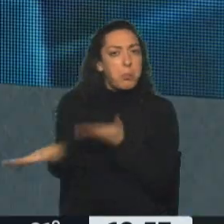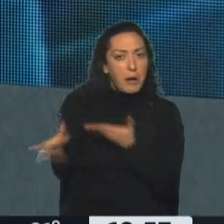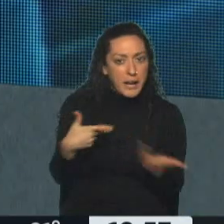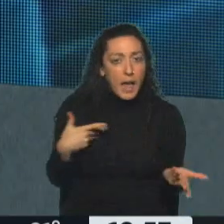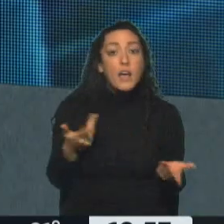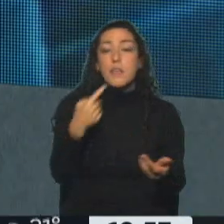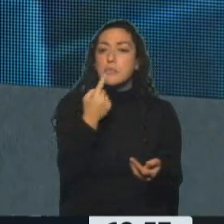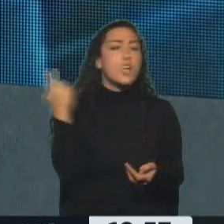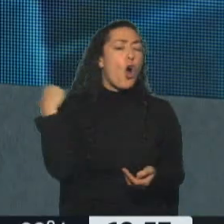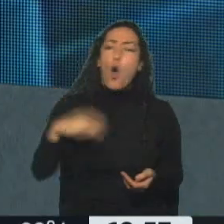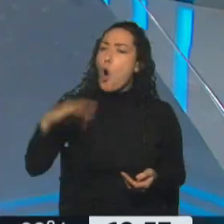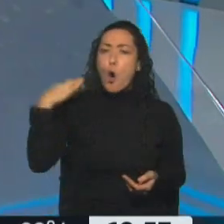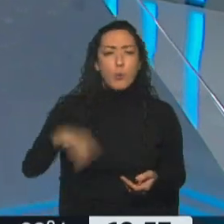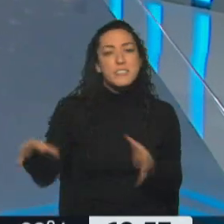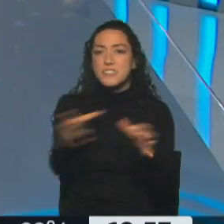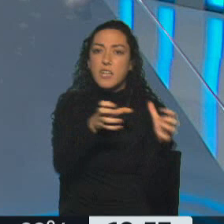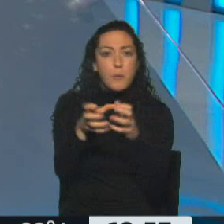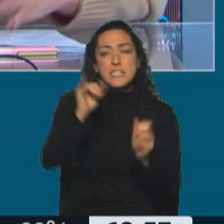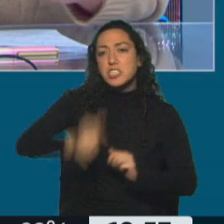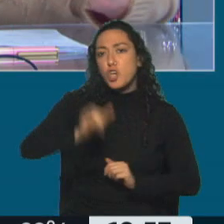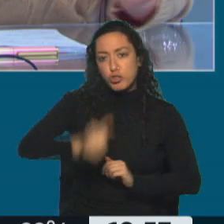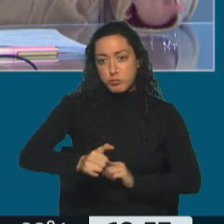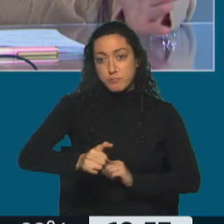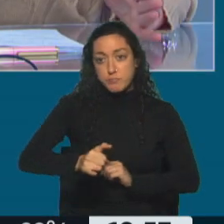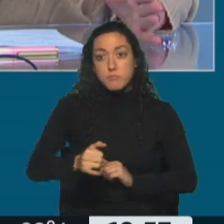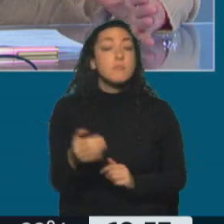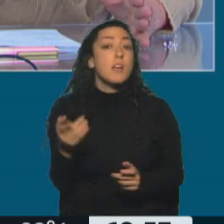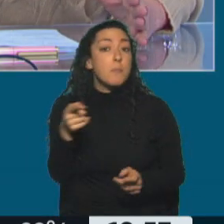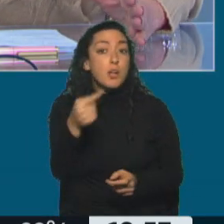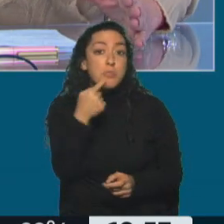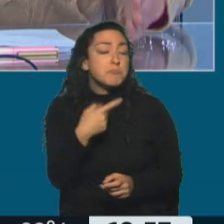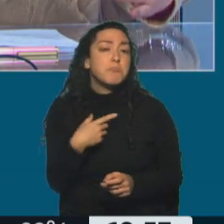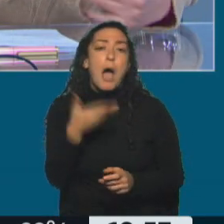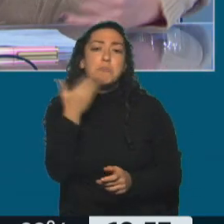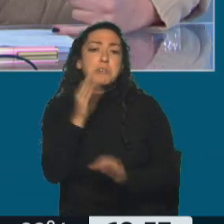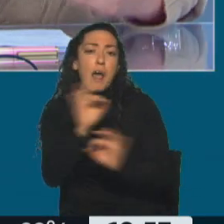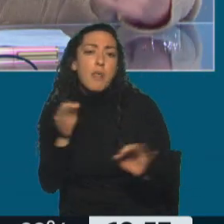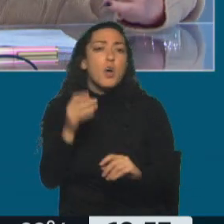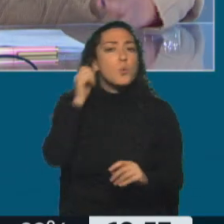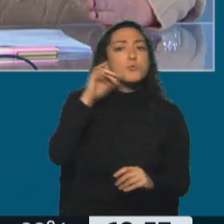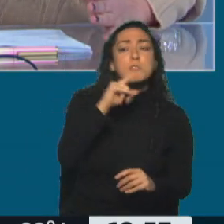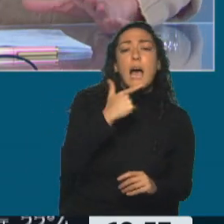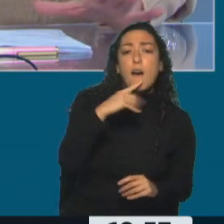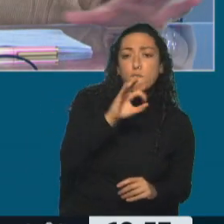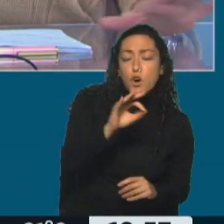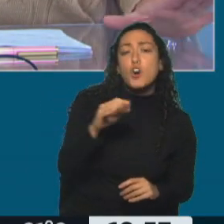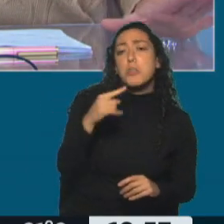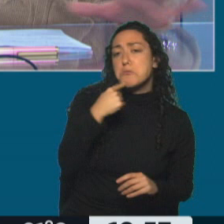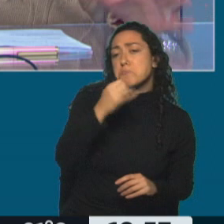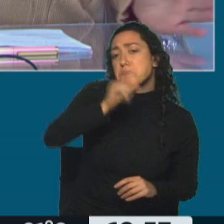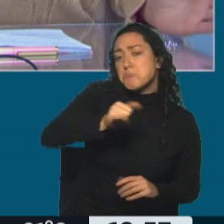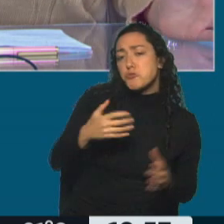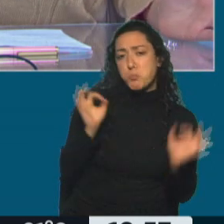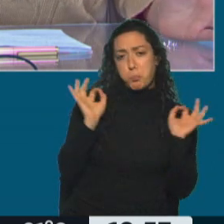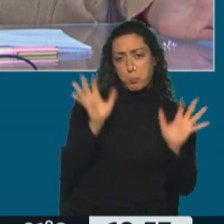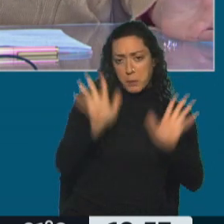que los candidatos hagan un debate. ¿Pero qué dice Hernández? Sí, que den a conocer. Hernández no habló. Gustavo Petro dijo, yo estoy listo para el debate. Hernández hasta el momento